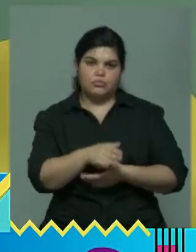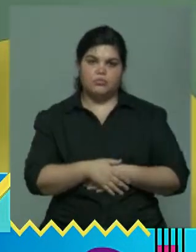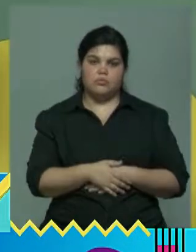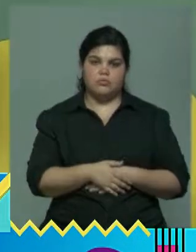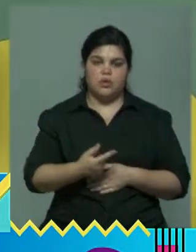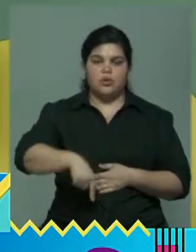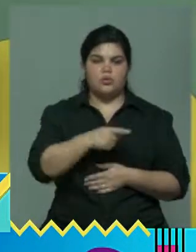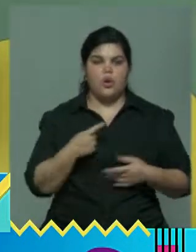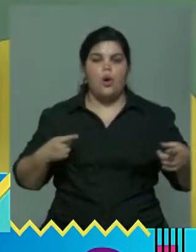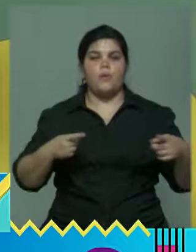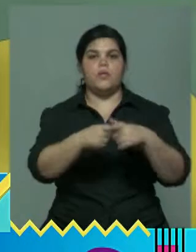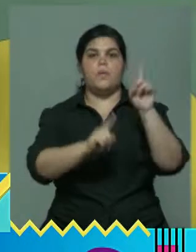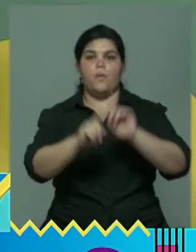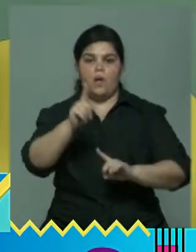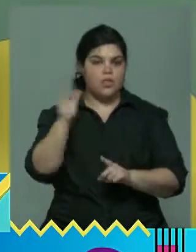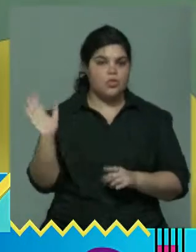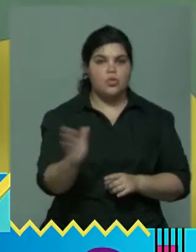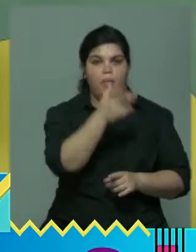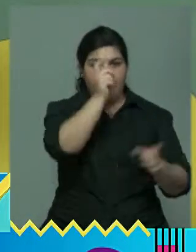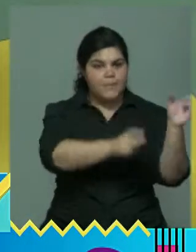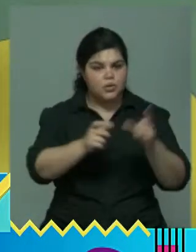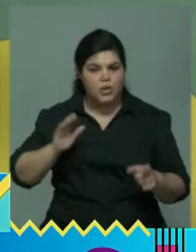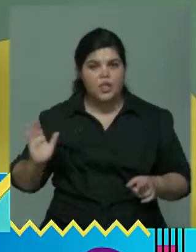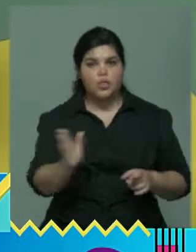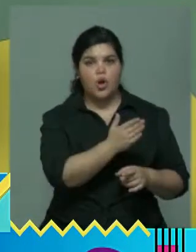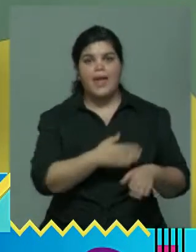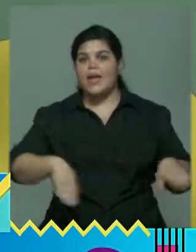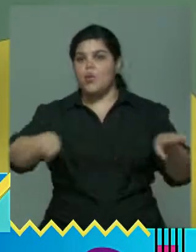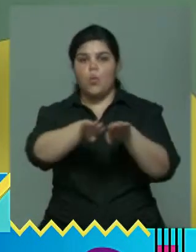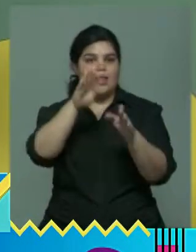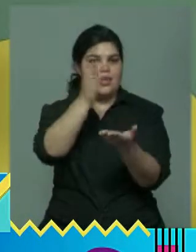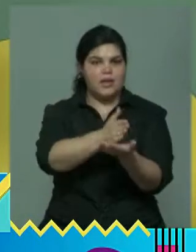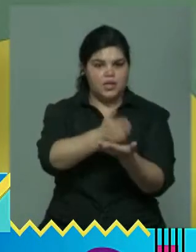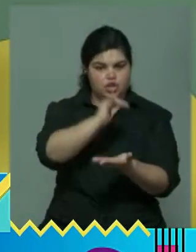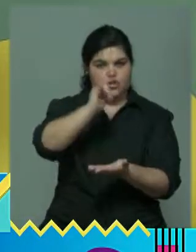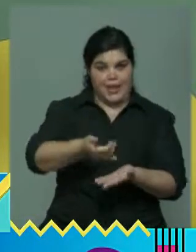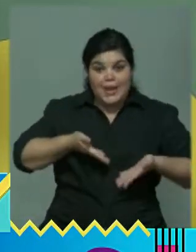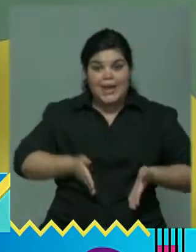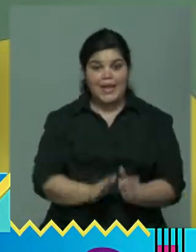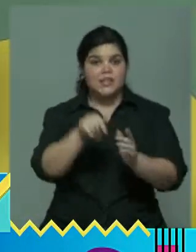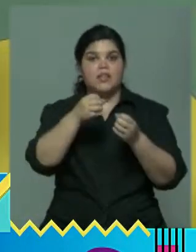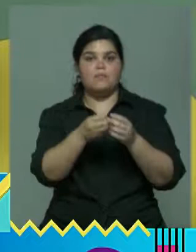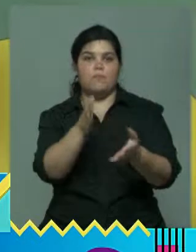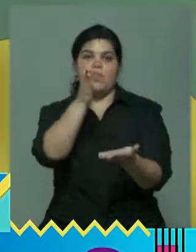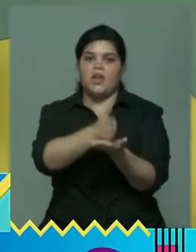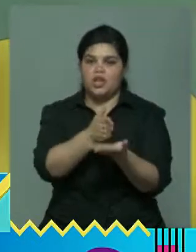personas somos sujetos de derecho, ¿no? O sea, todas las personas tenemos nuestros derechos desde que nacemos. El tema es que no todas las personas las